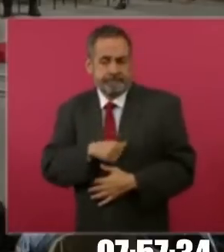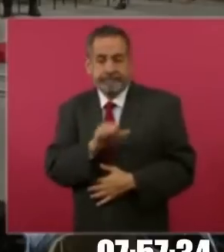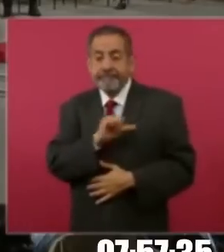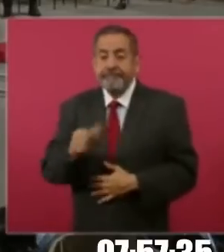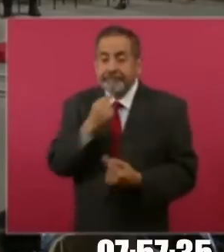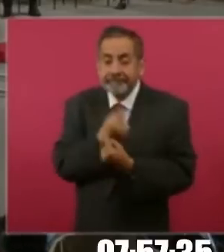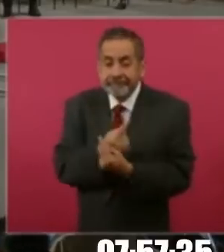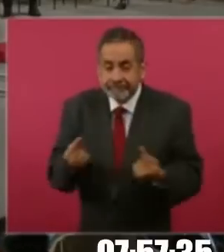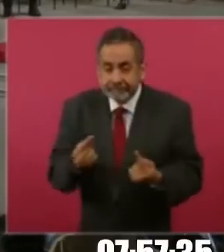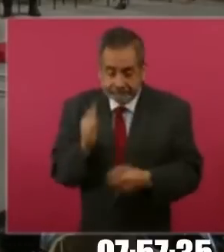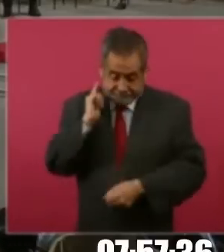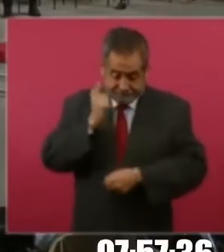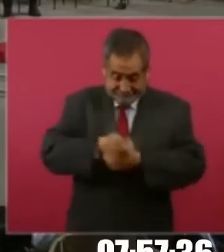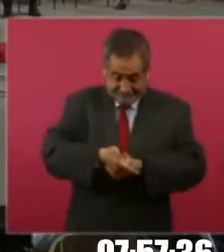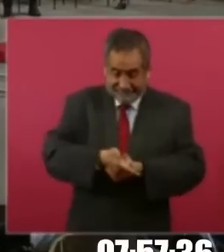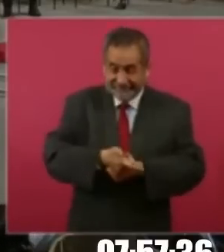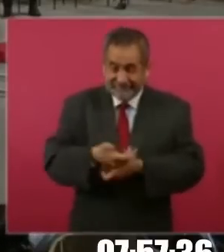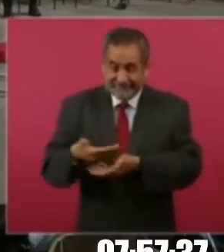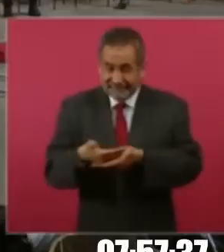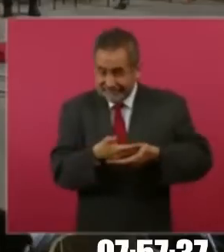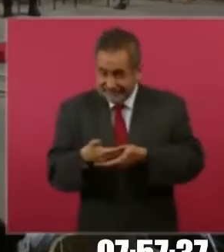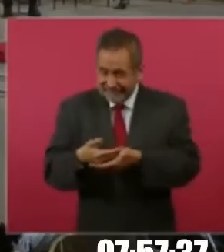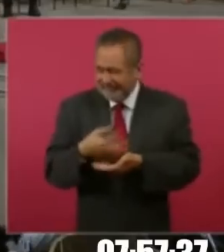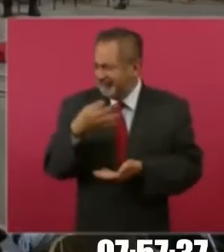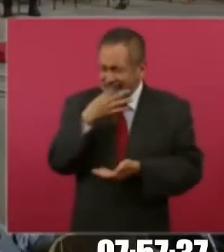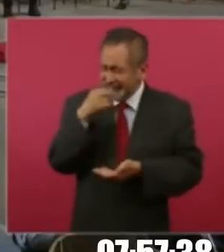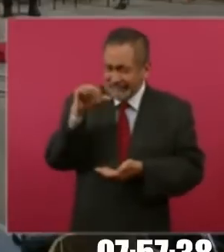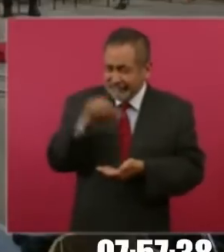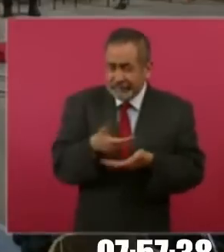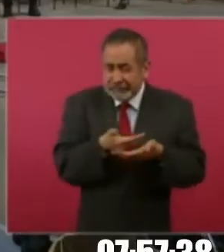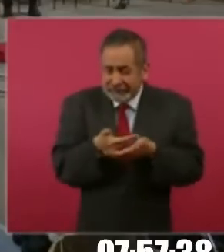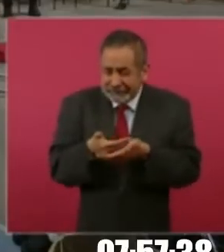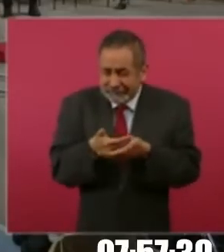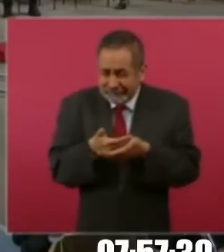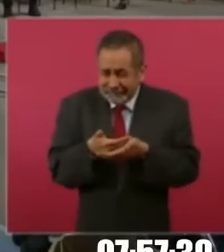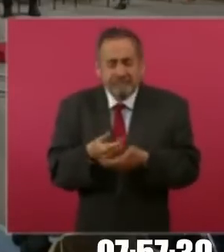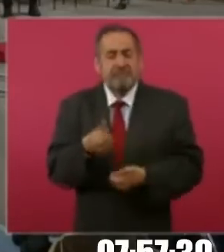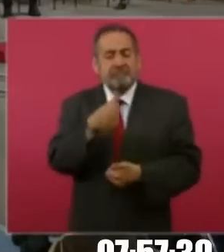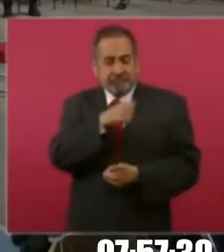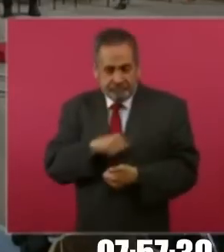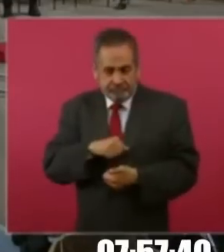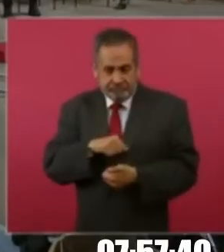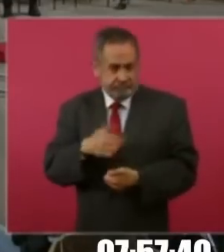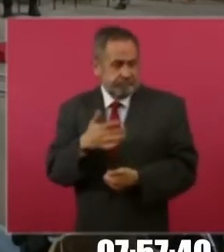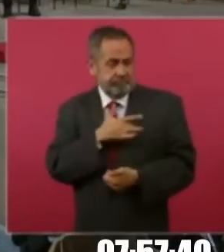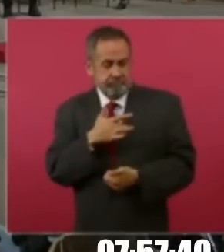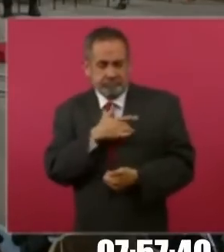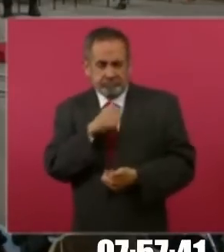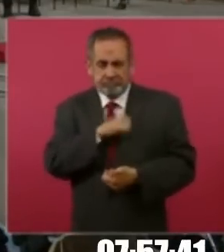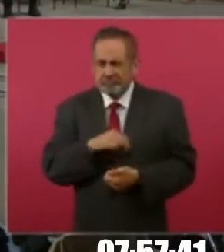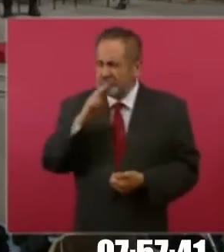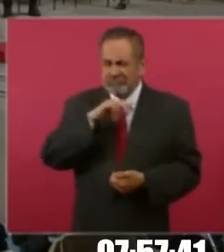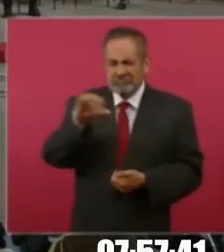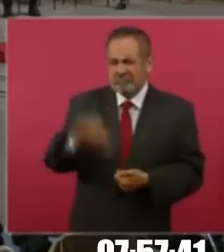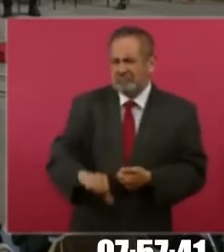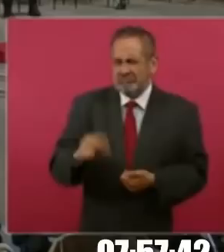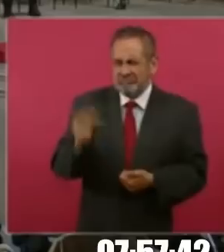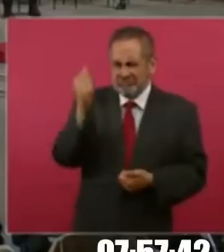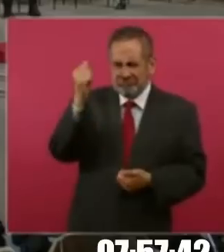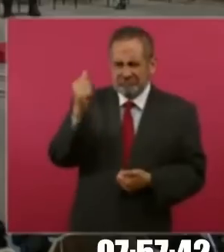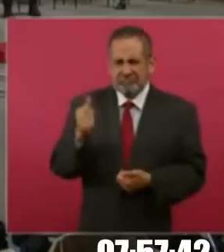al nacer al detectarles su afección inmediatamente los operamos no tenemos problema